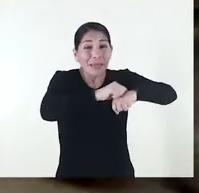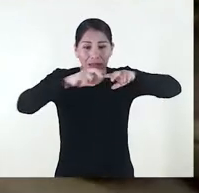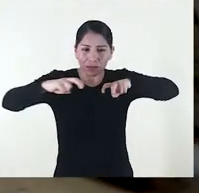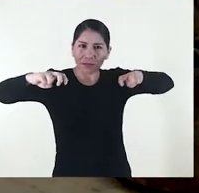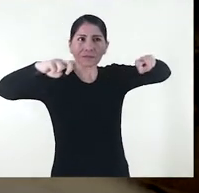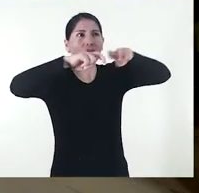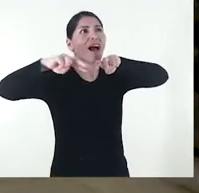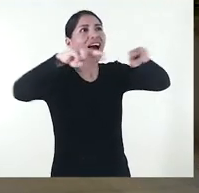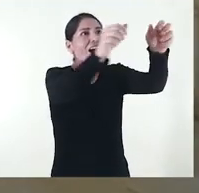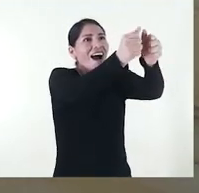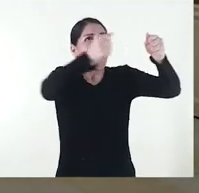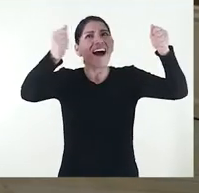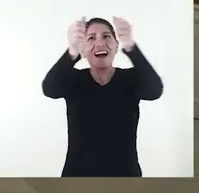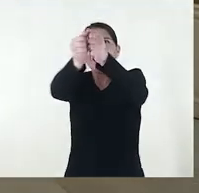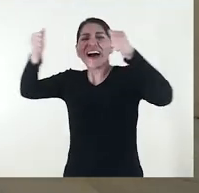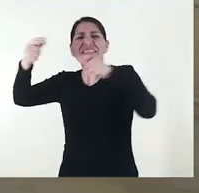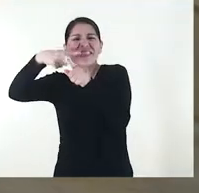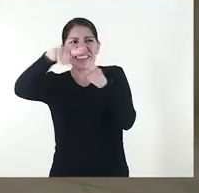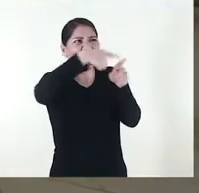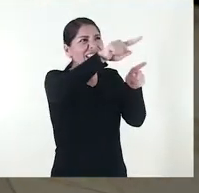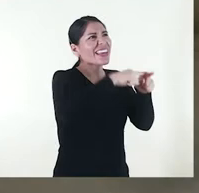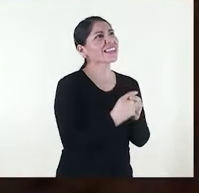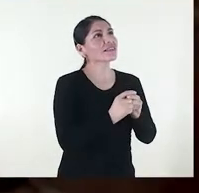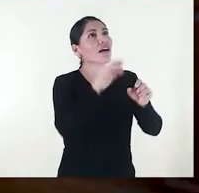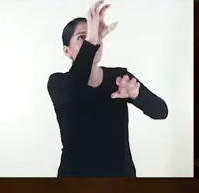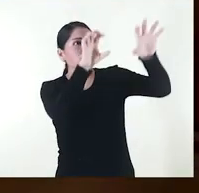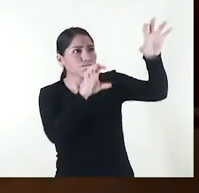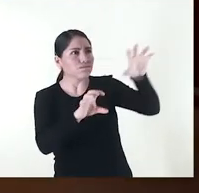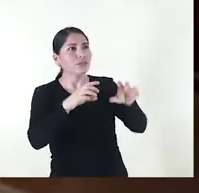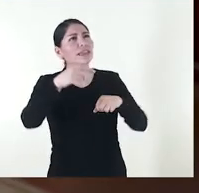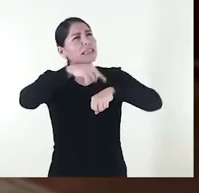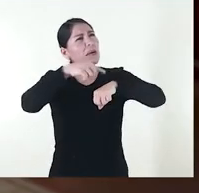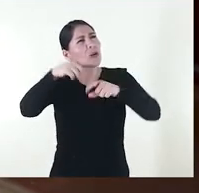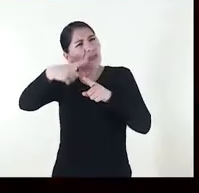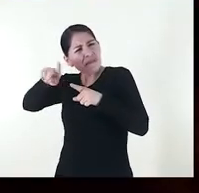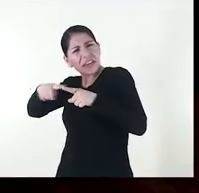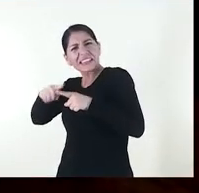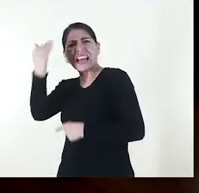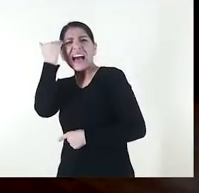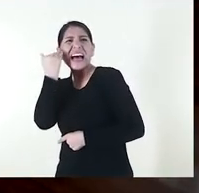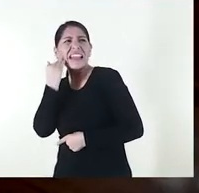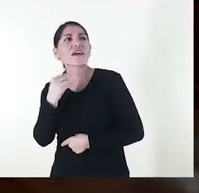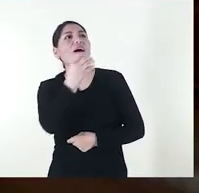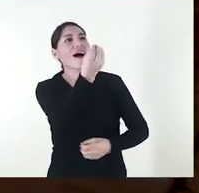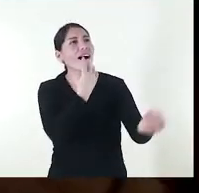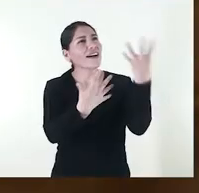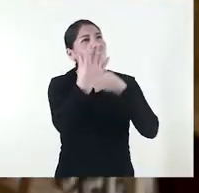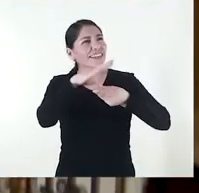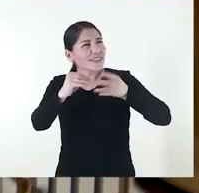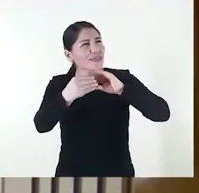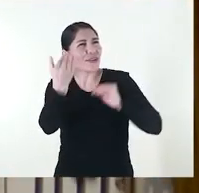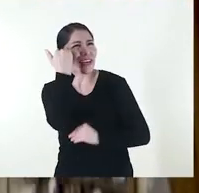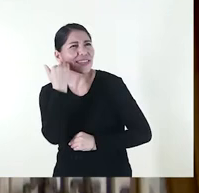lleva directamente a los salones. Distintos salones con mobiliario y decoración de distintas épocas nos hablan de una continuidad familiar y